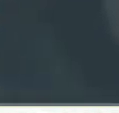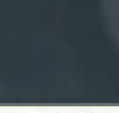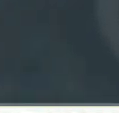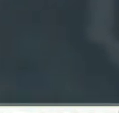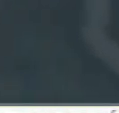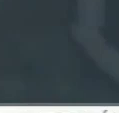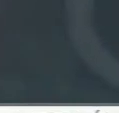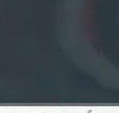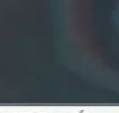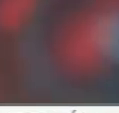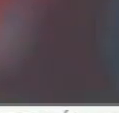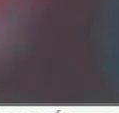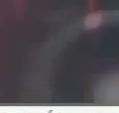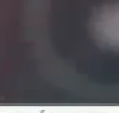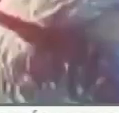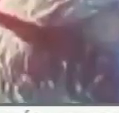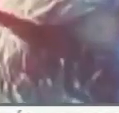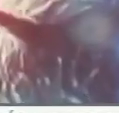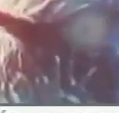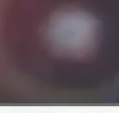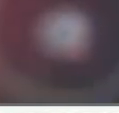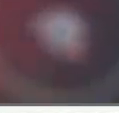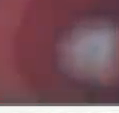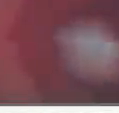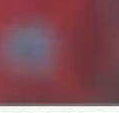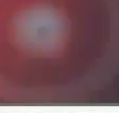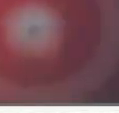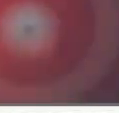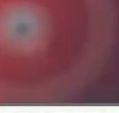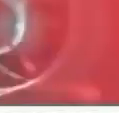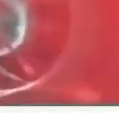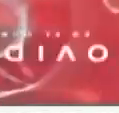COVID-19 en Colombia.